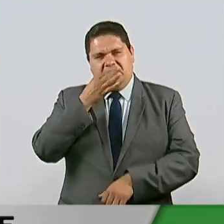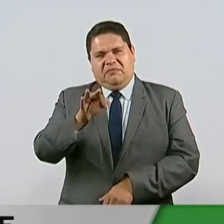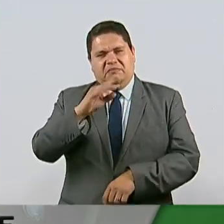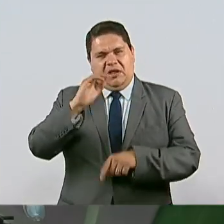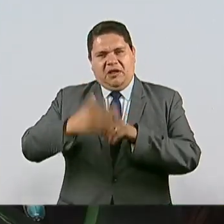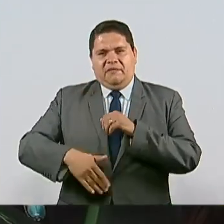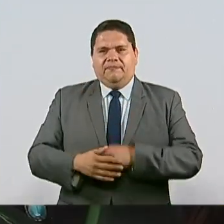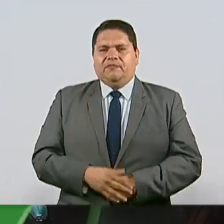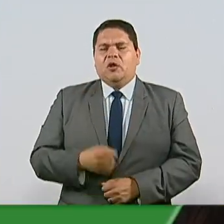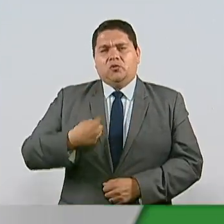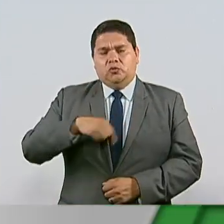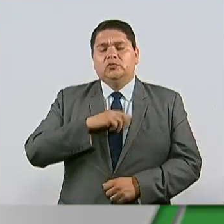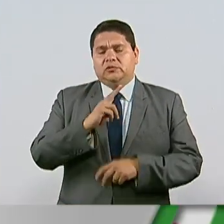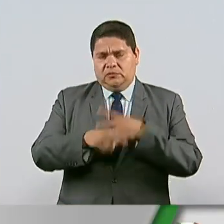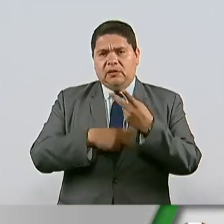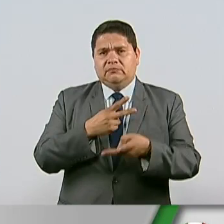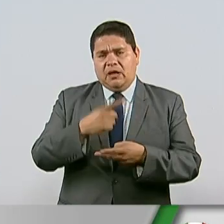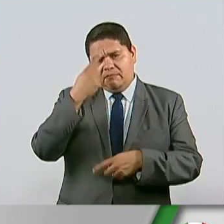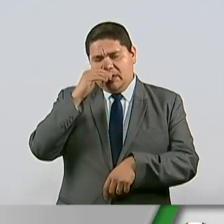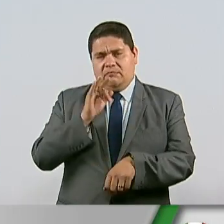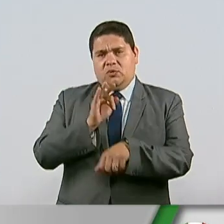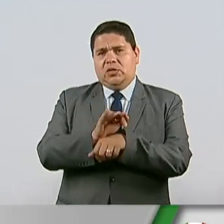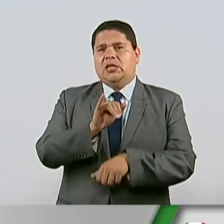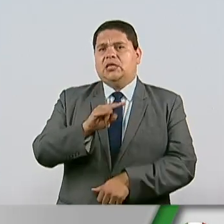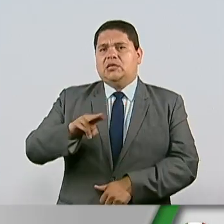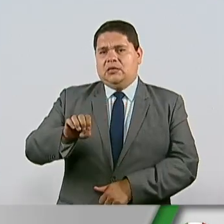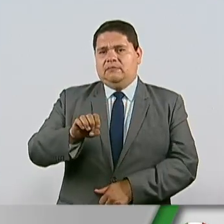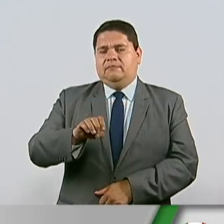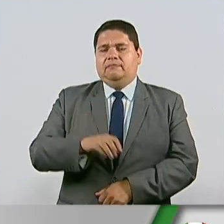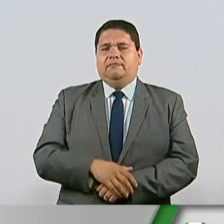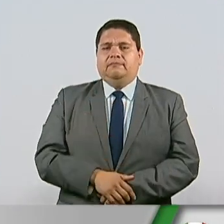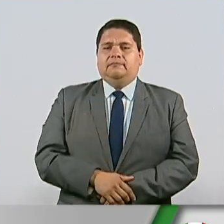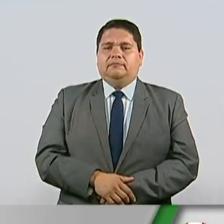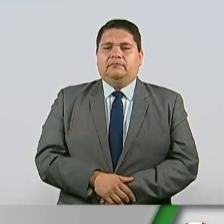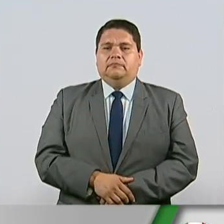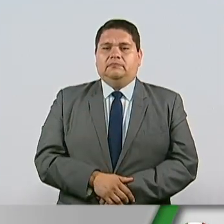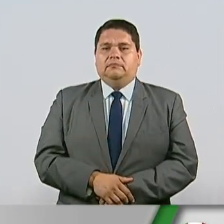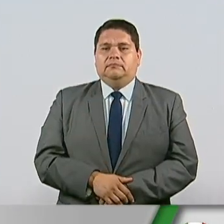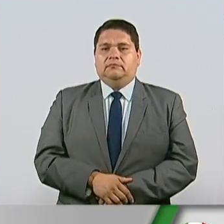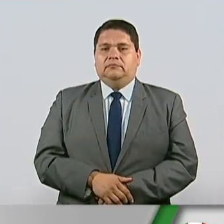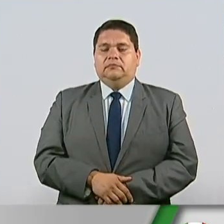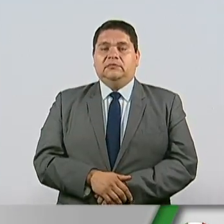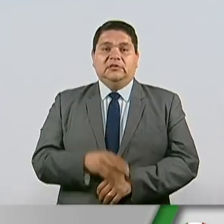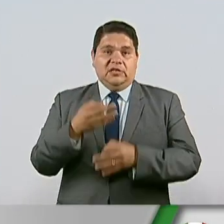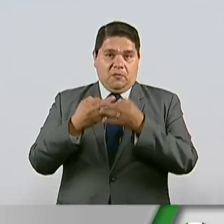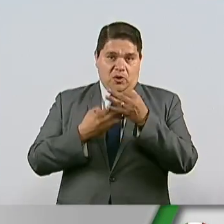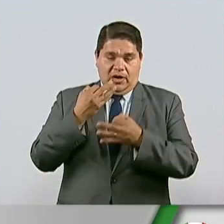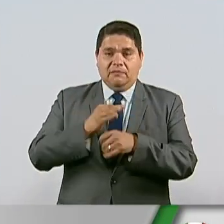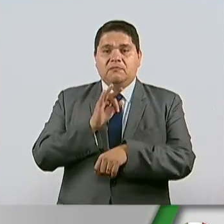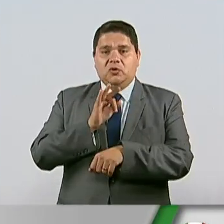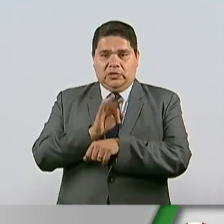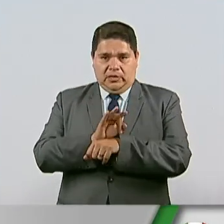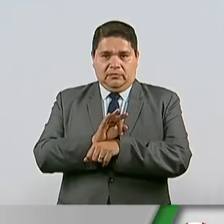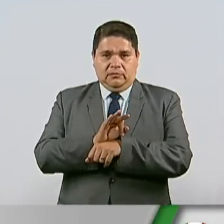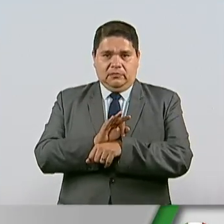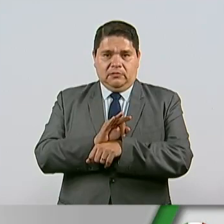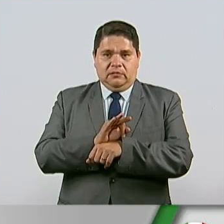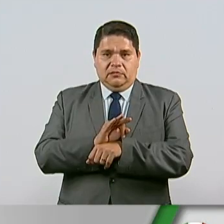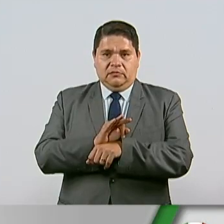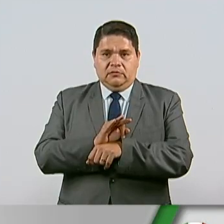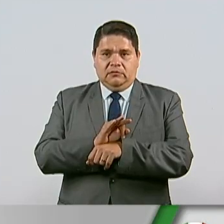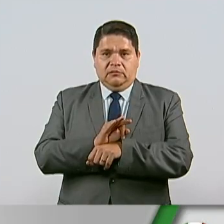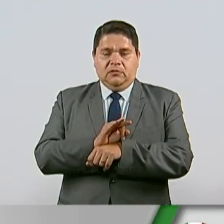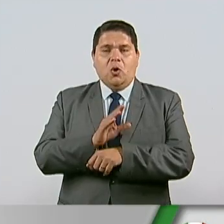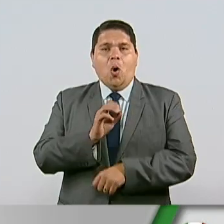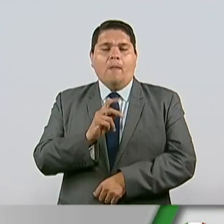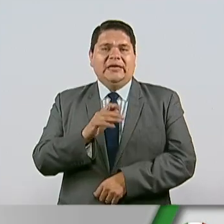Sí asistiremos nosotros en defensa del INE, en defensa de los tribunales, en defensa de las OPLES. Y